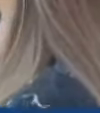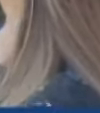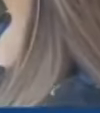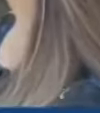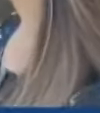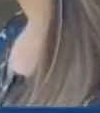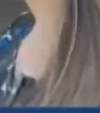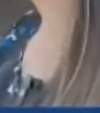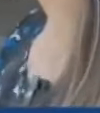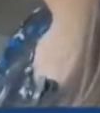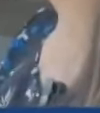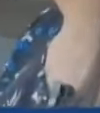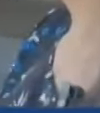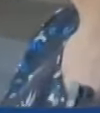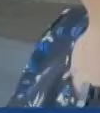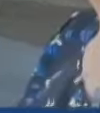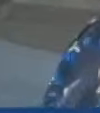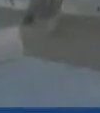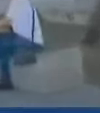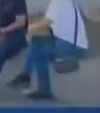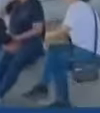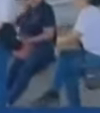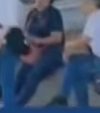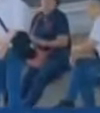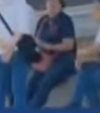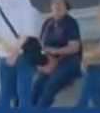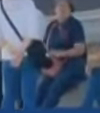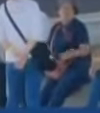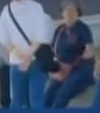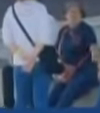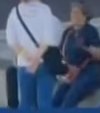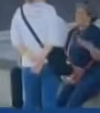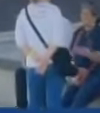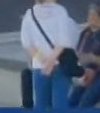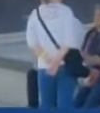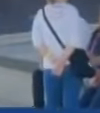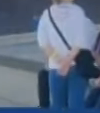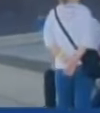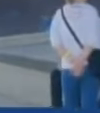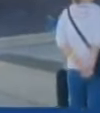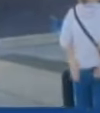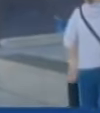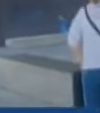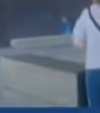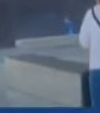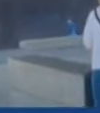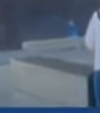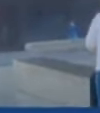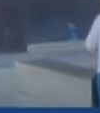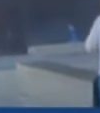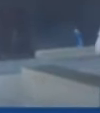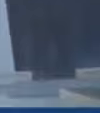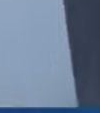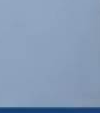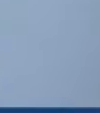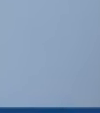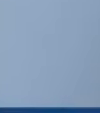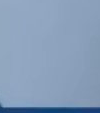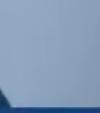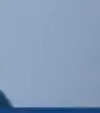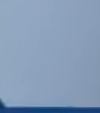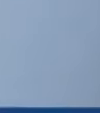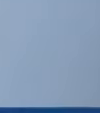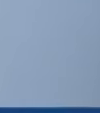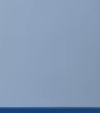persecución, pero incluso el propio algoritmo te empuja a conductas fascistas cuando te encierra en la comodidad de los